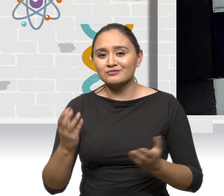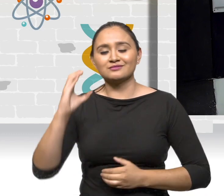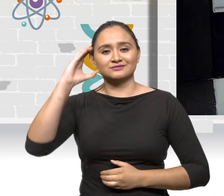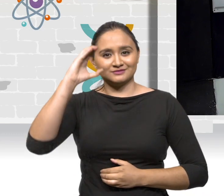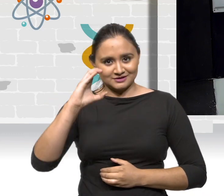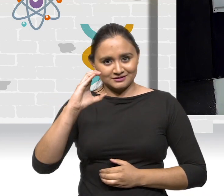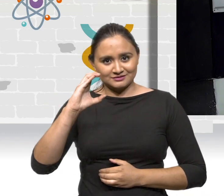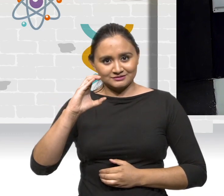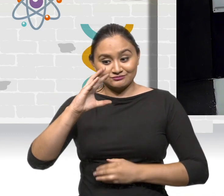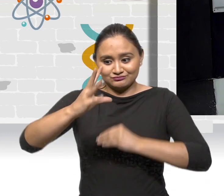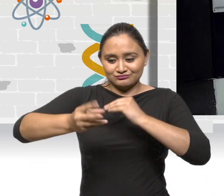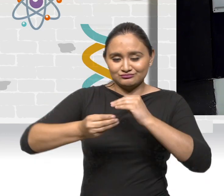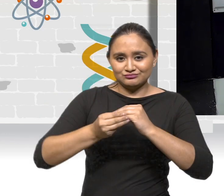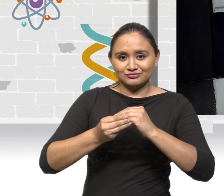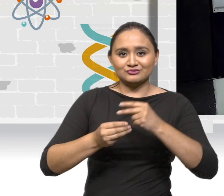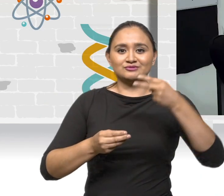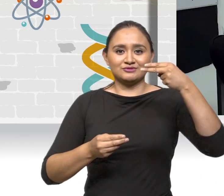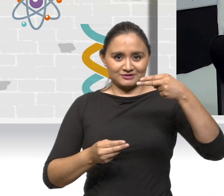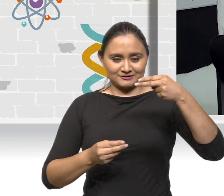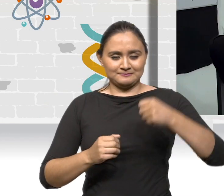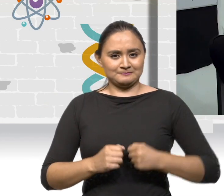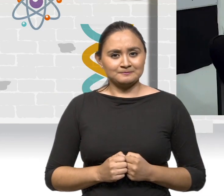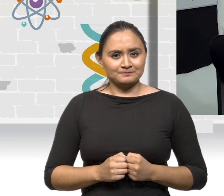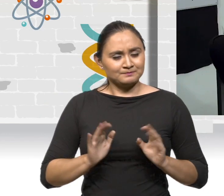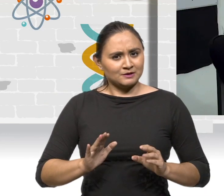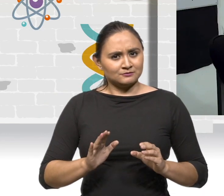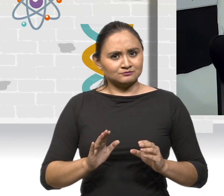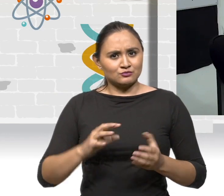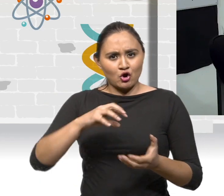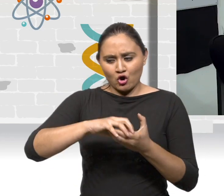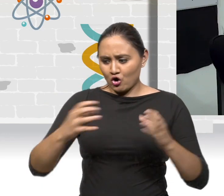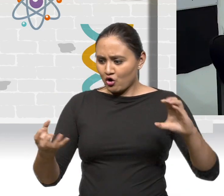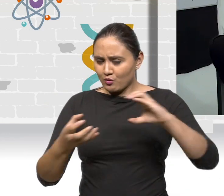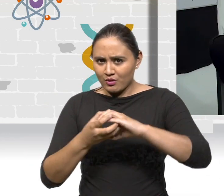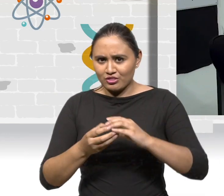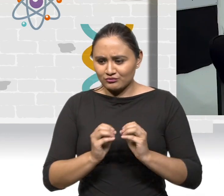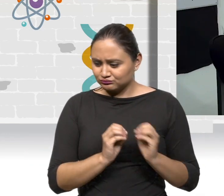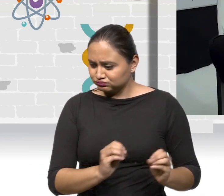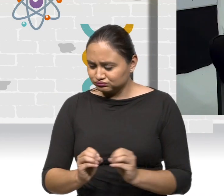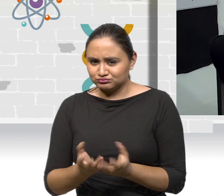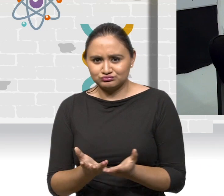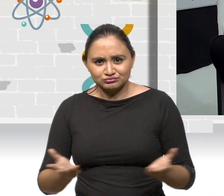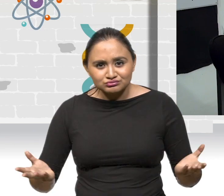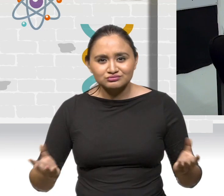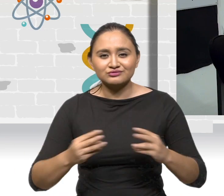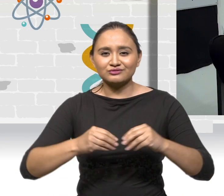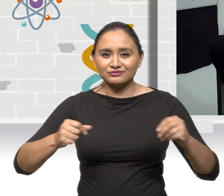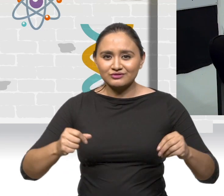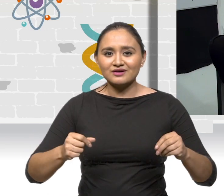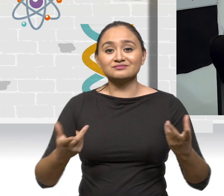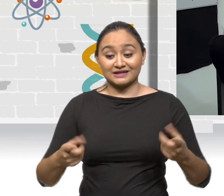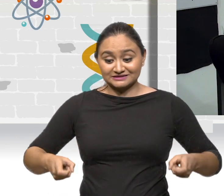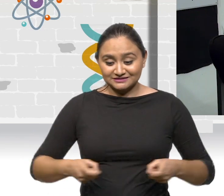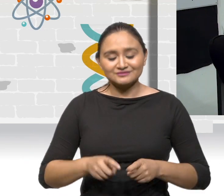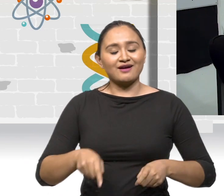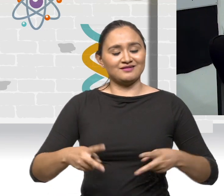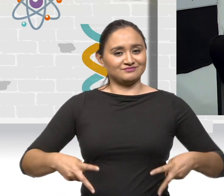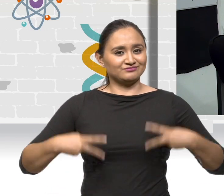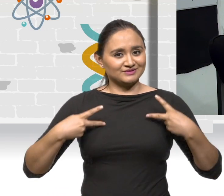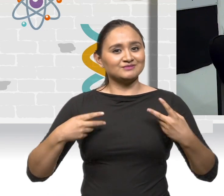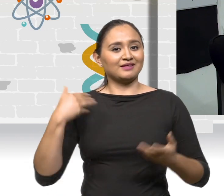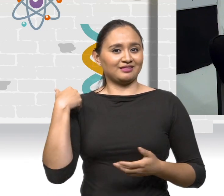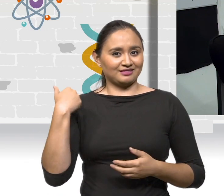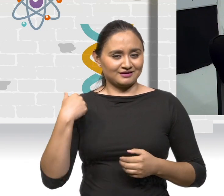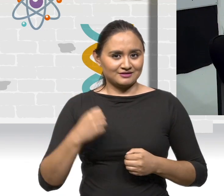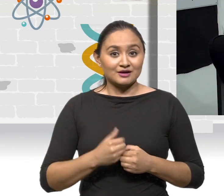que generalmente se combina con el hidrógeno. Los compuestos orgánicos abundan en los seres vivos y son parte de nuestra alimentación diaria. Por